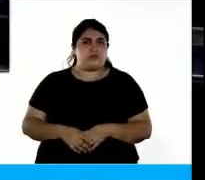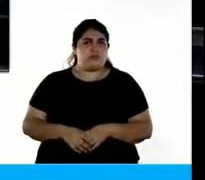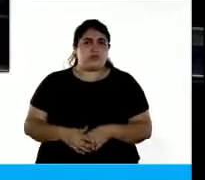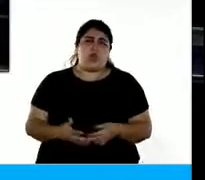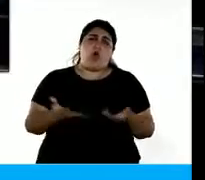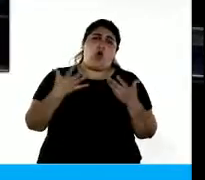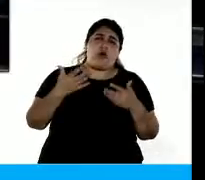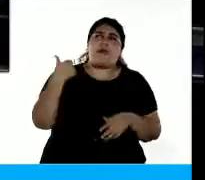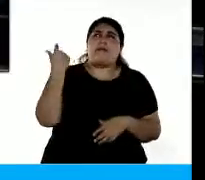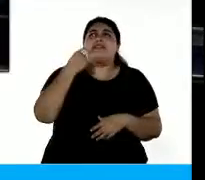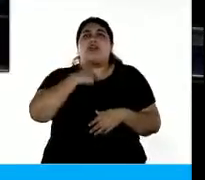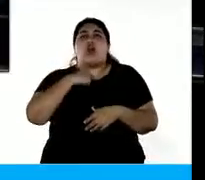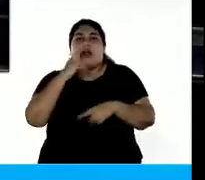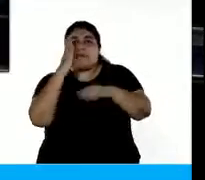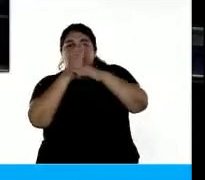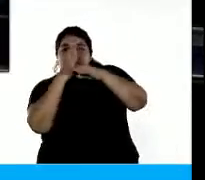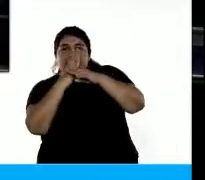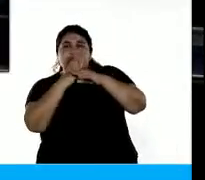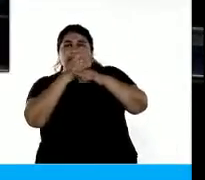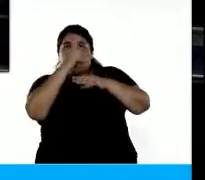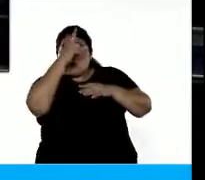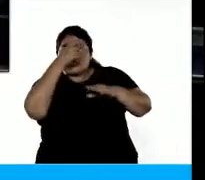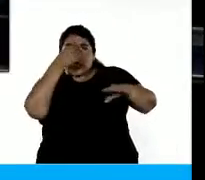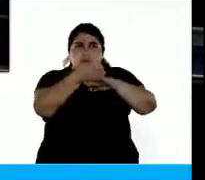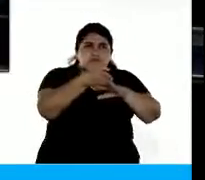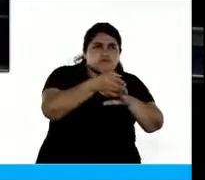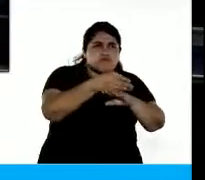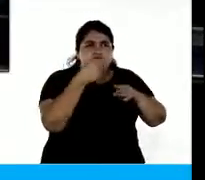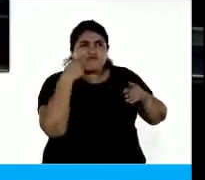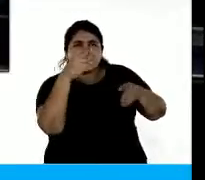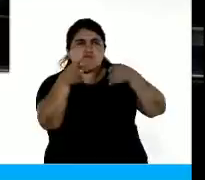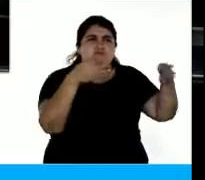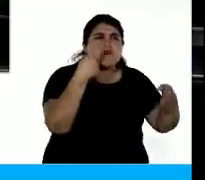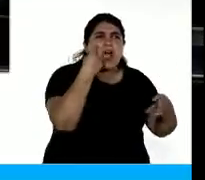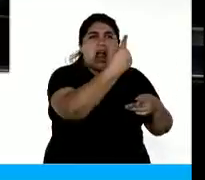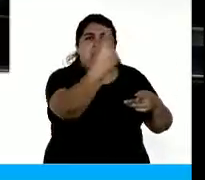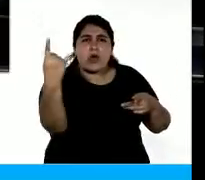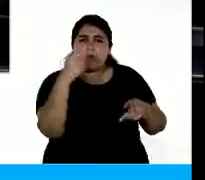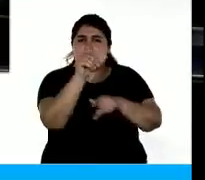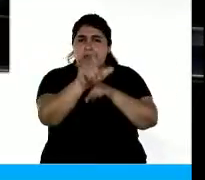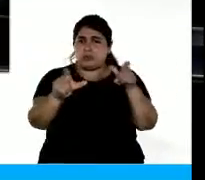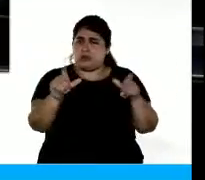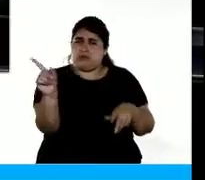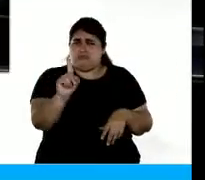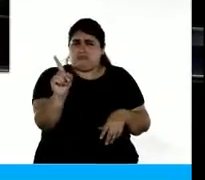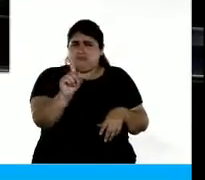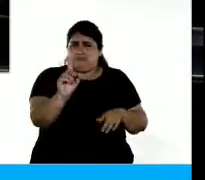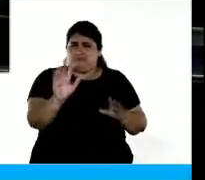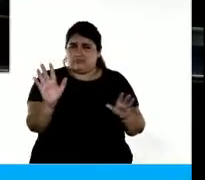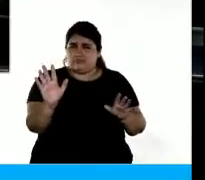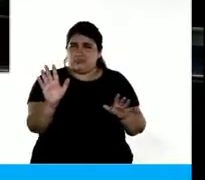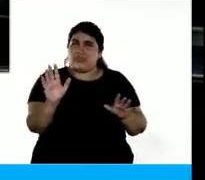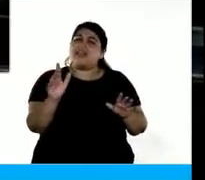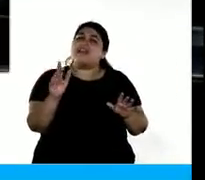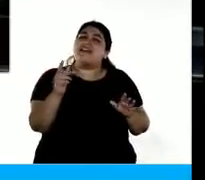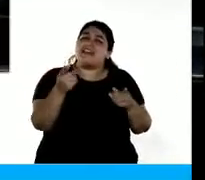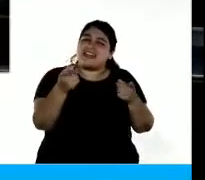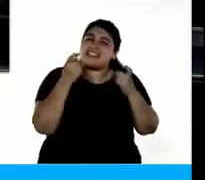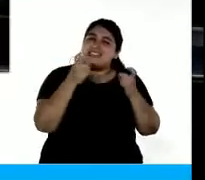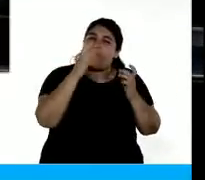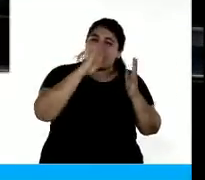interpol imposible sería tener el inter por controlando a cada uno de los que se vacunan pero tener una planilla excel